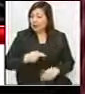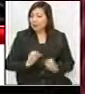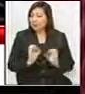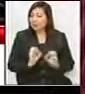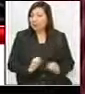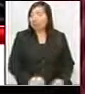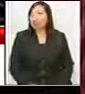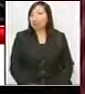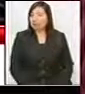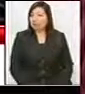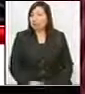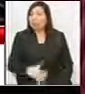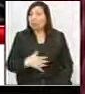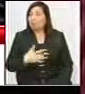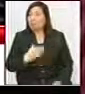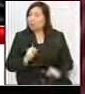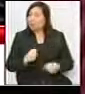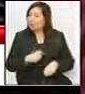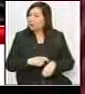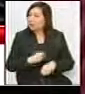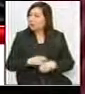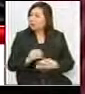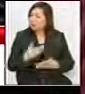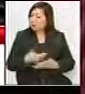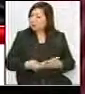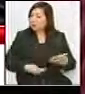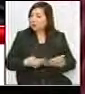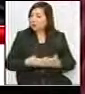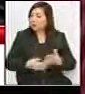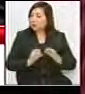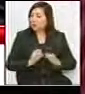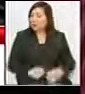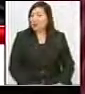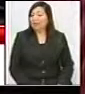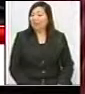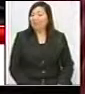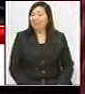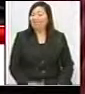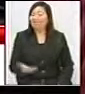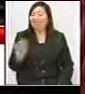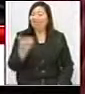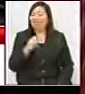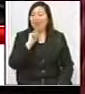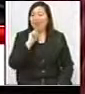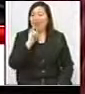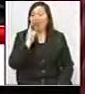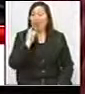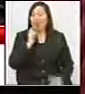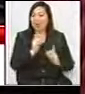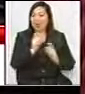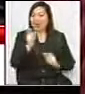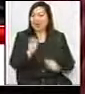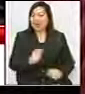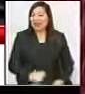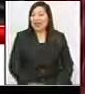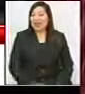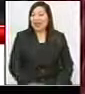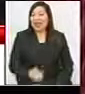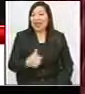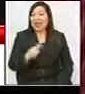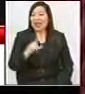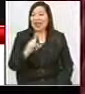manera, presidenta. Fue no de manera ni un documento, ni un papel. Que lo okay, diga. Muchas gracias. Damos la bienvenida también al congresista Albrecht.